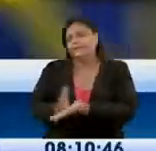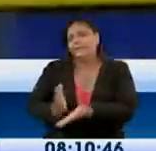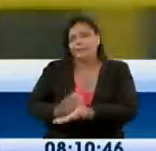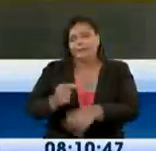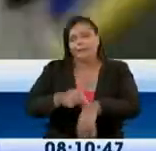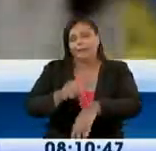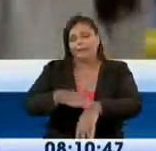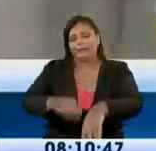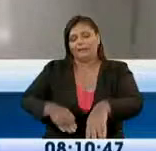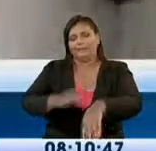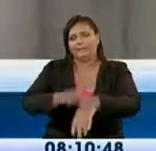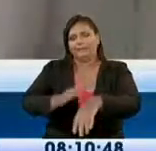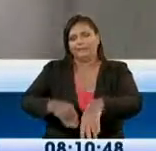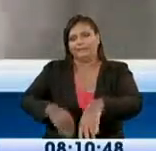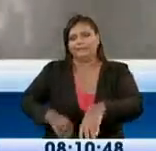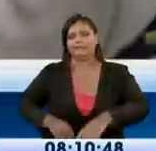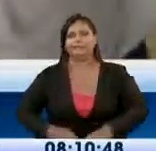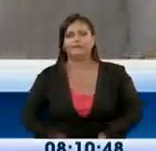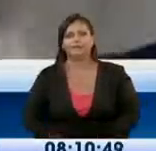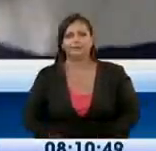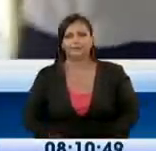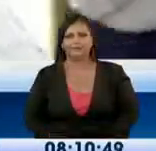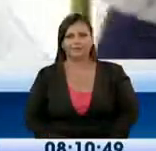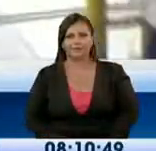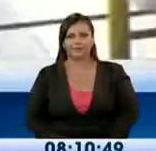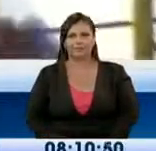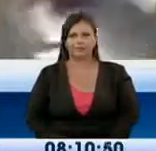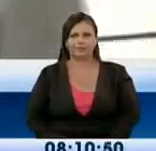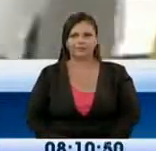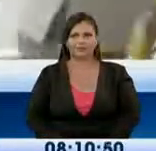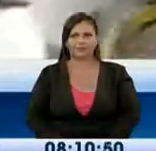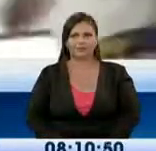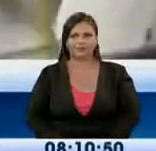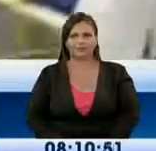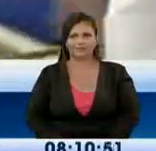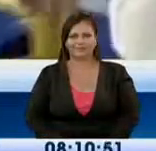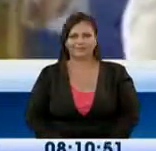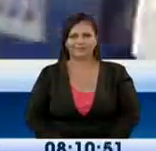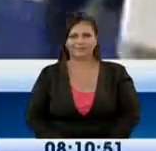tiempo. Vamos, vamos. Yo le acompaño, no se preocupe. Si no hay ladrones aquí.